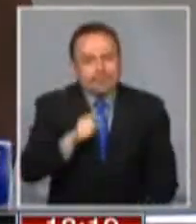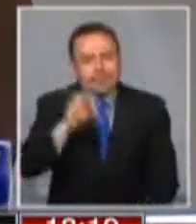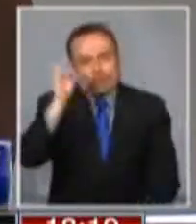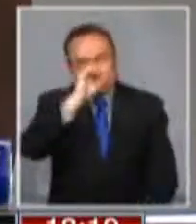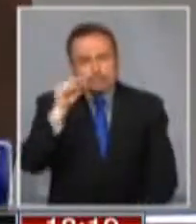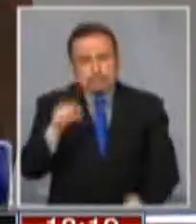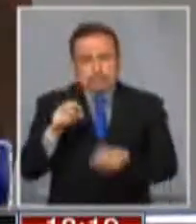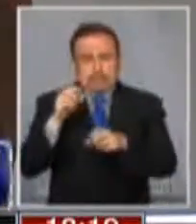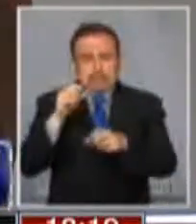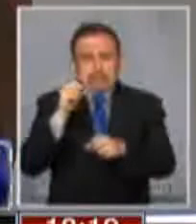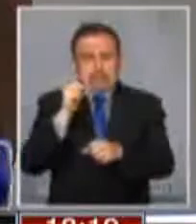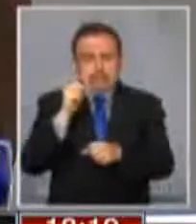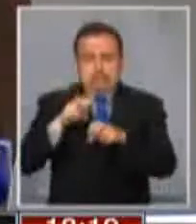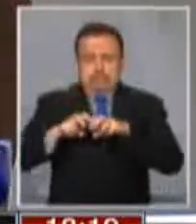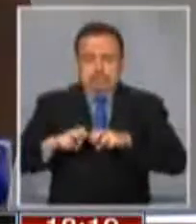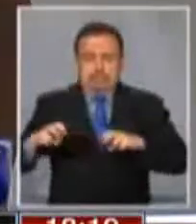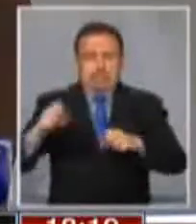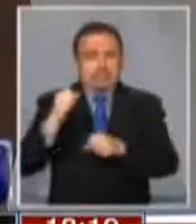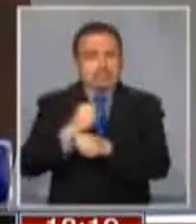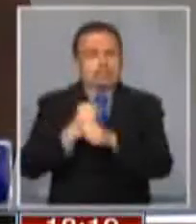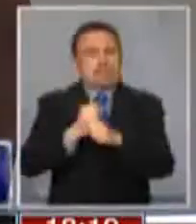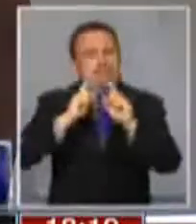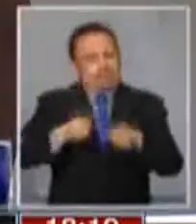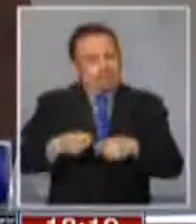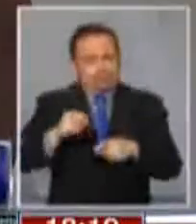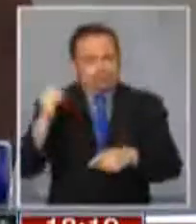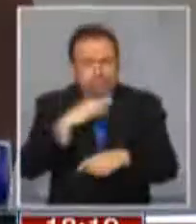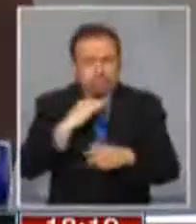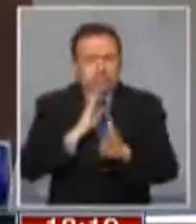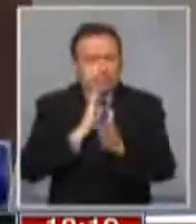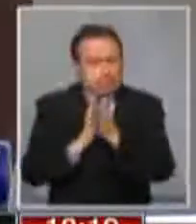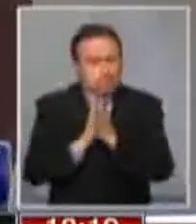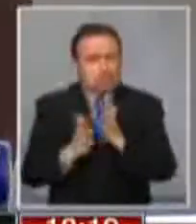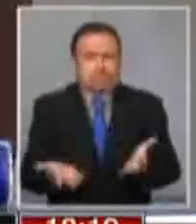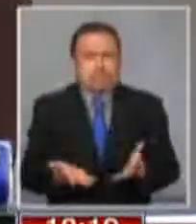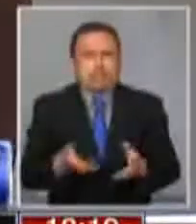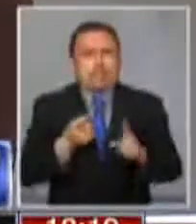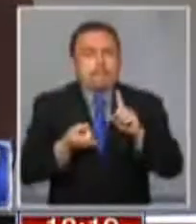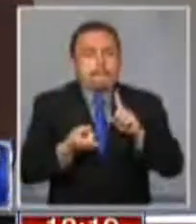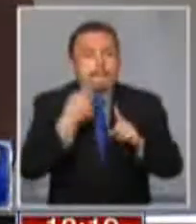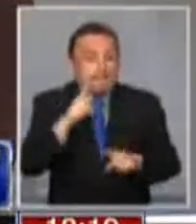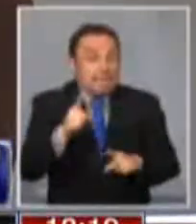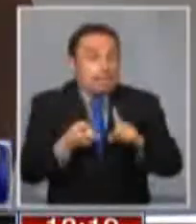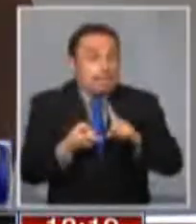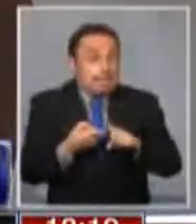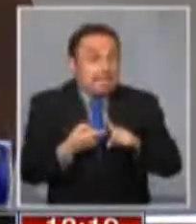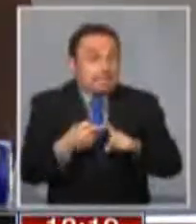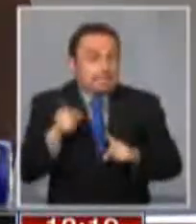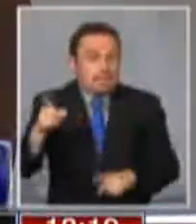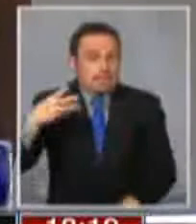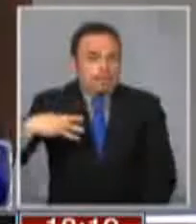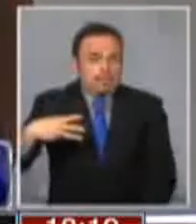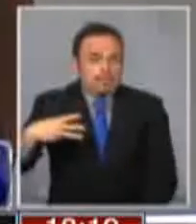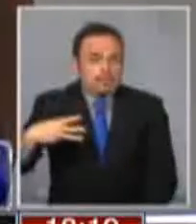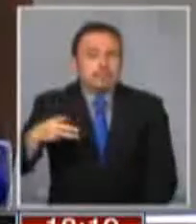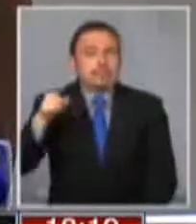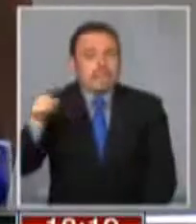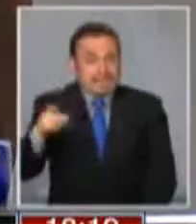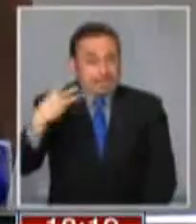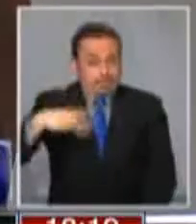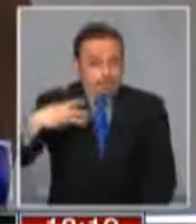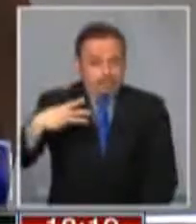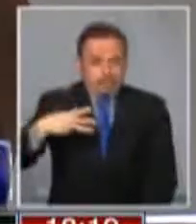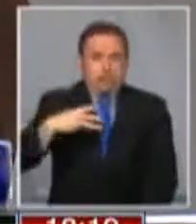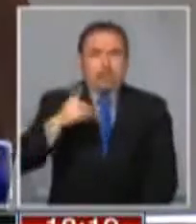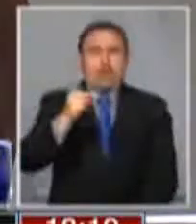las mesas de trabajo se tienen que desarrollar a la brevedad, pero con la participación de la municipalidad y que la municipalidad